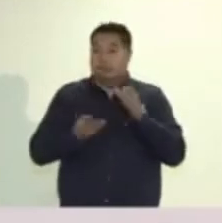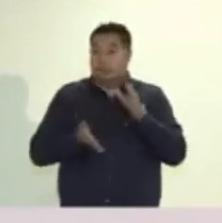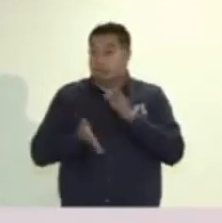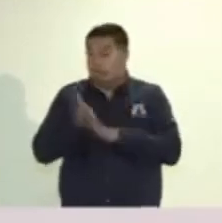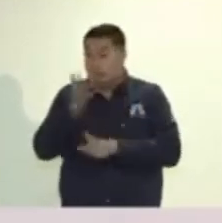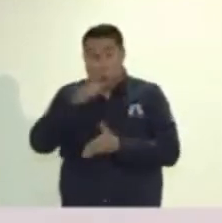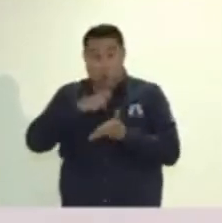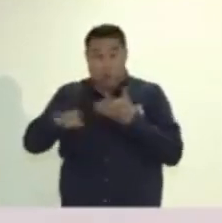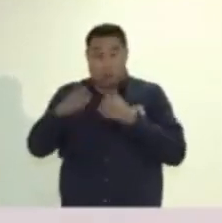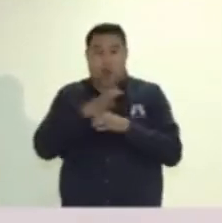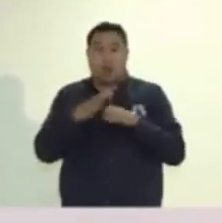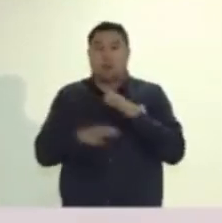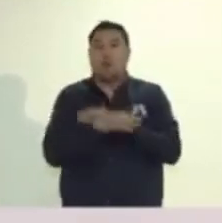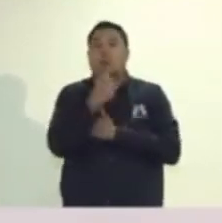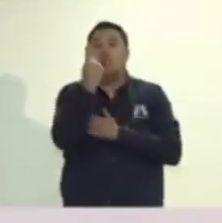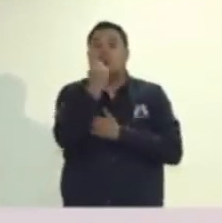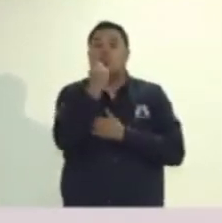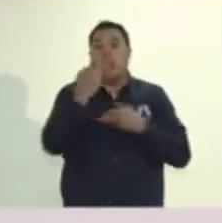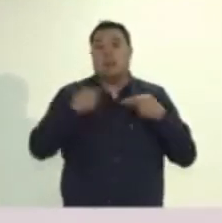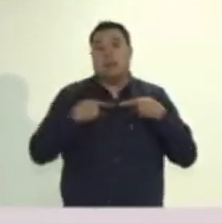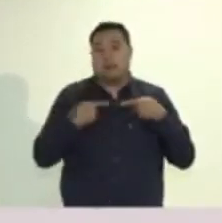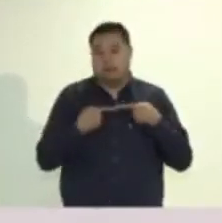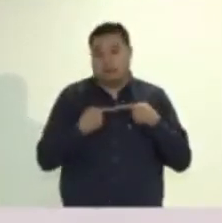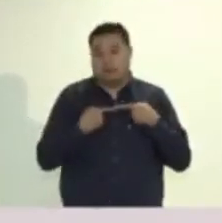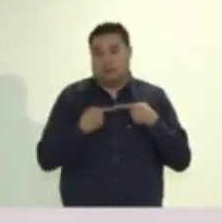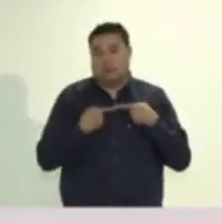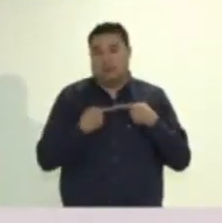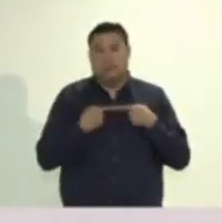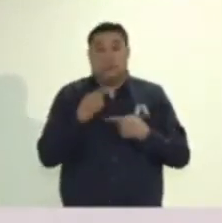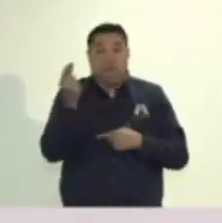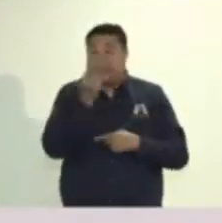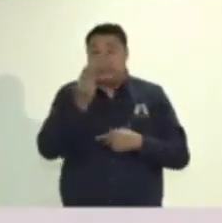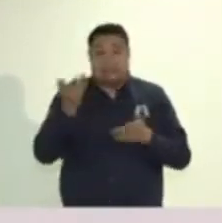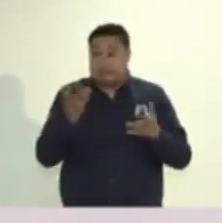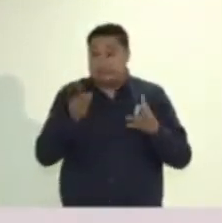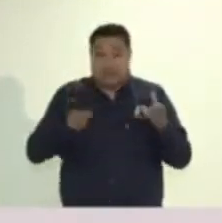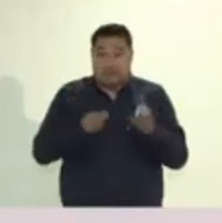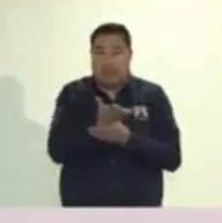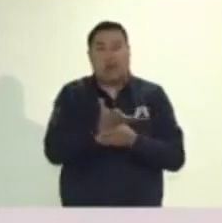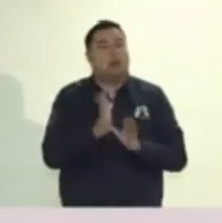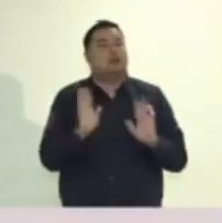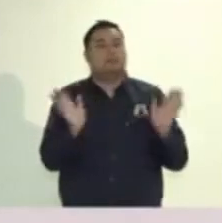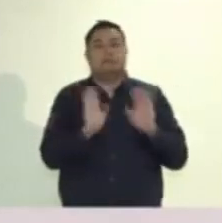que vaya una sola persona. Si no tienes a qué salir, no salgas.